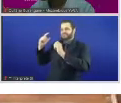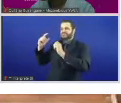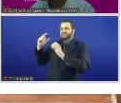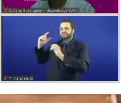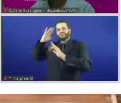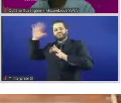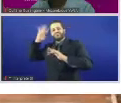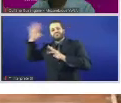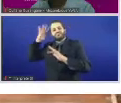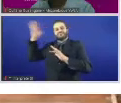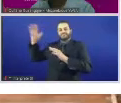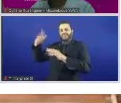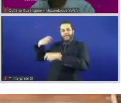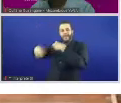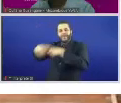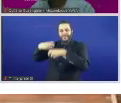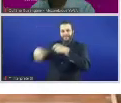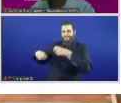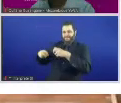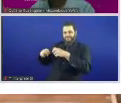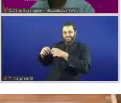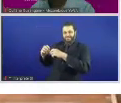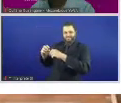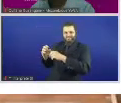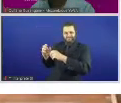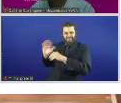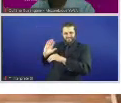los mecanismos de igualdad de género tengan un rol